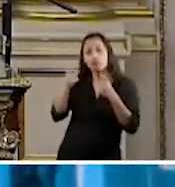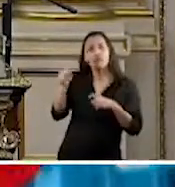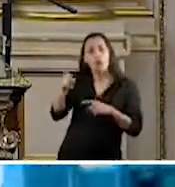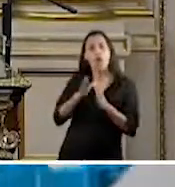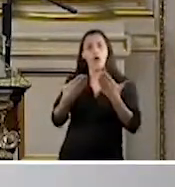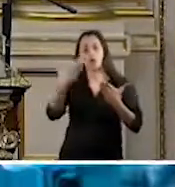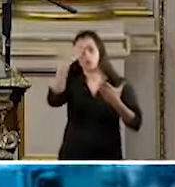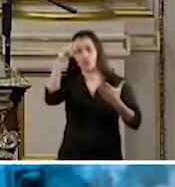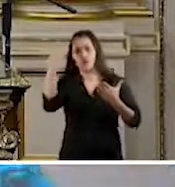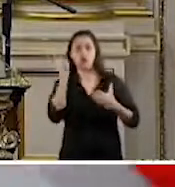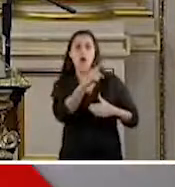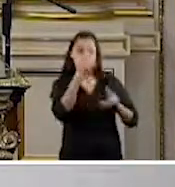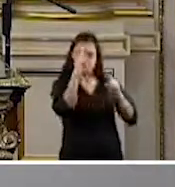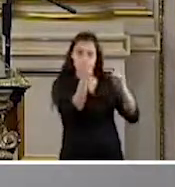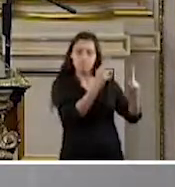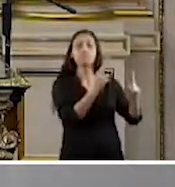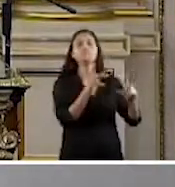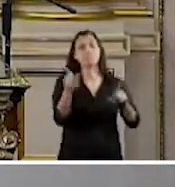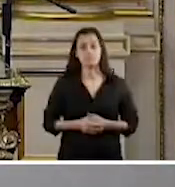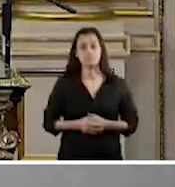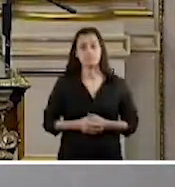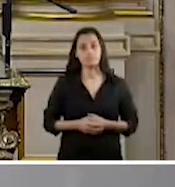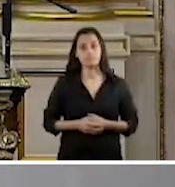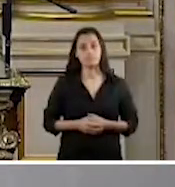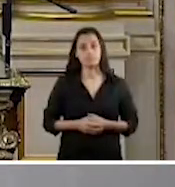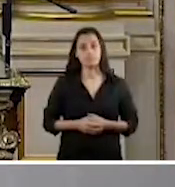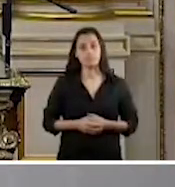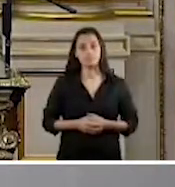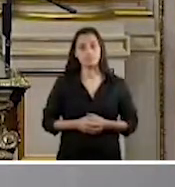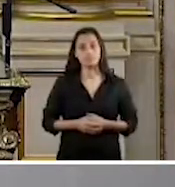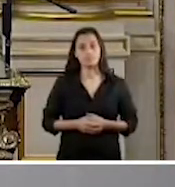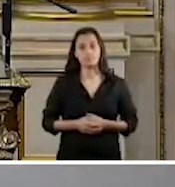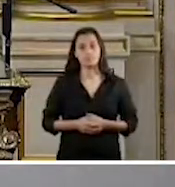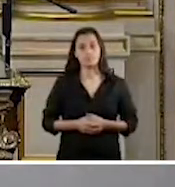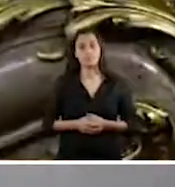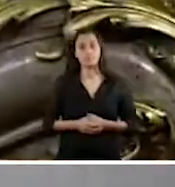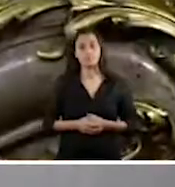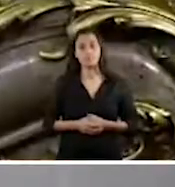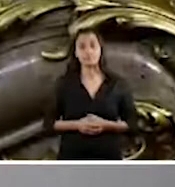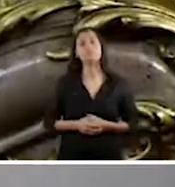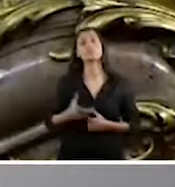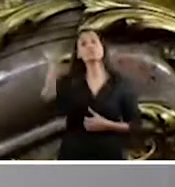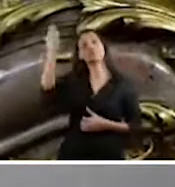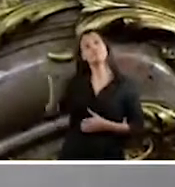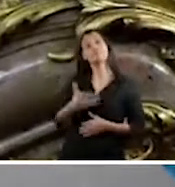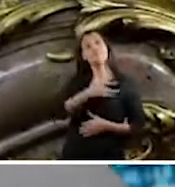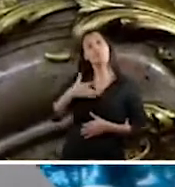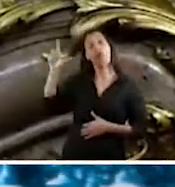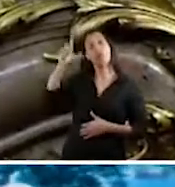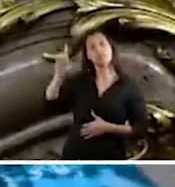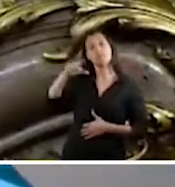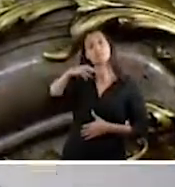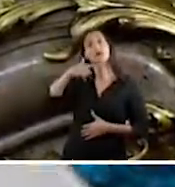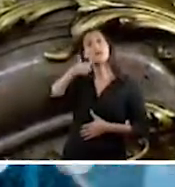totalmente muchísimas gracias jose no no por favor es esa voz y espero si en un mes estoy de vuelta por acá control algo más lindo ojalá